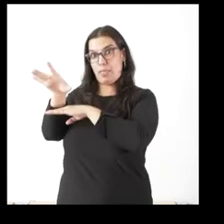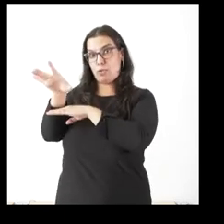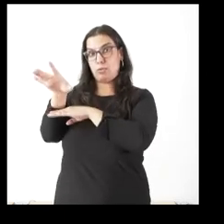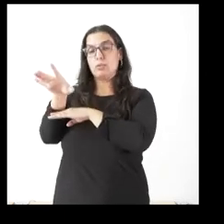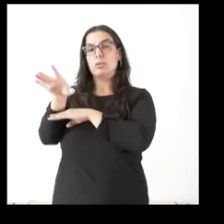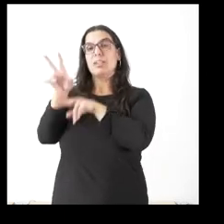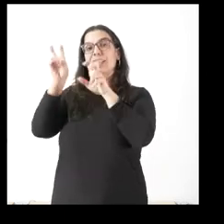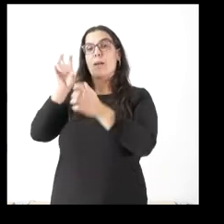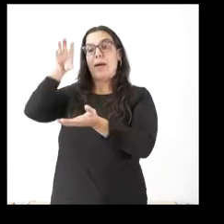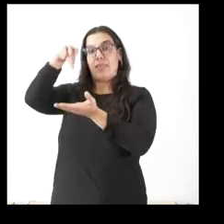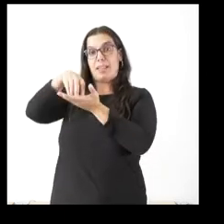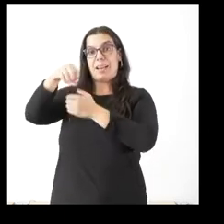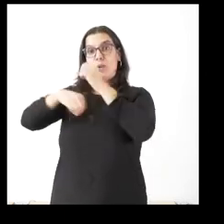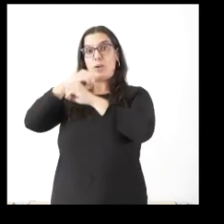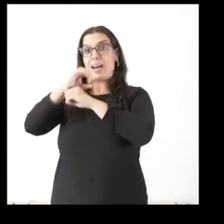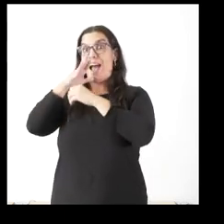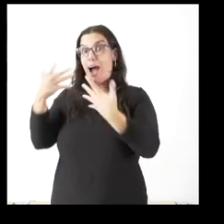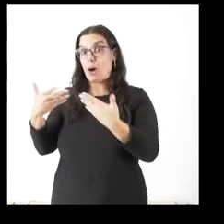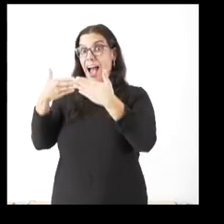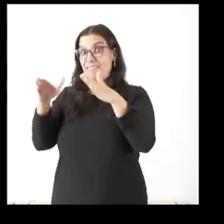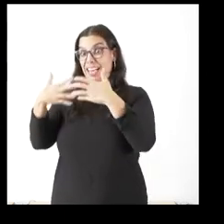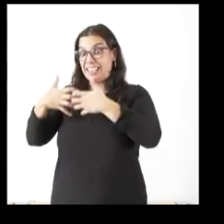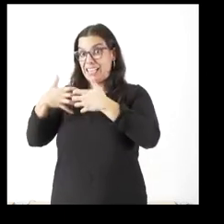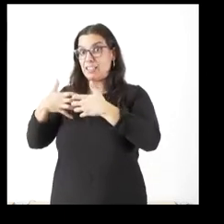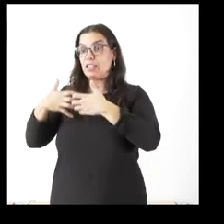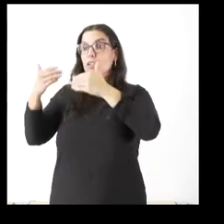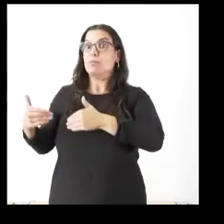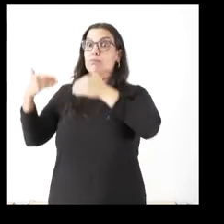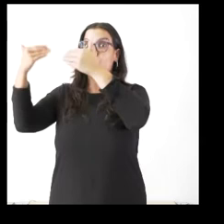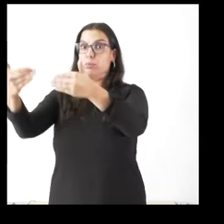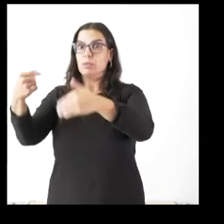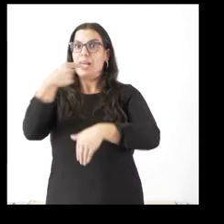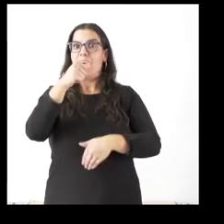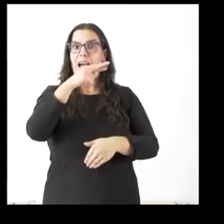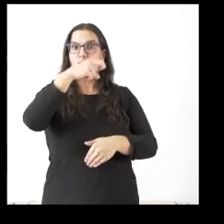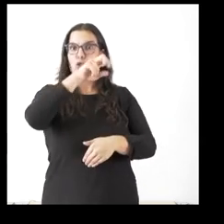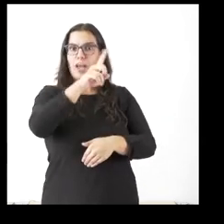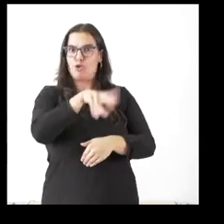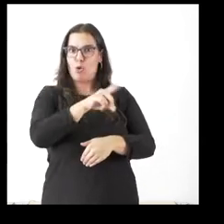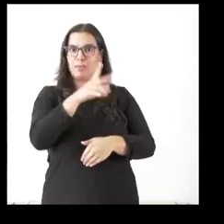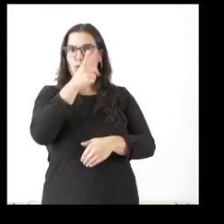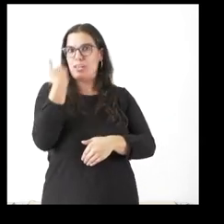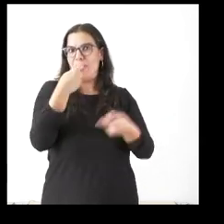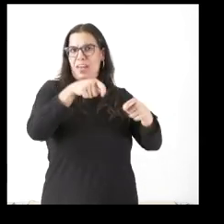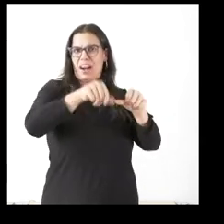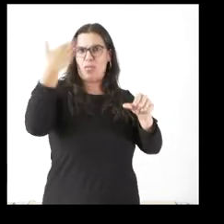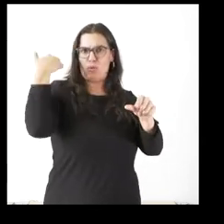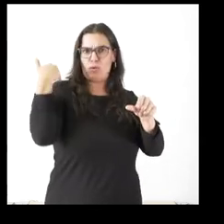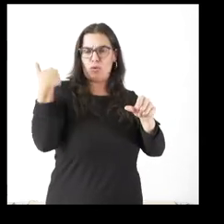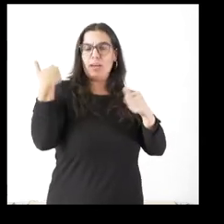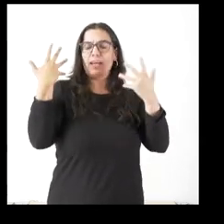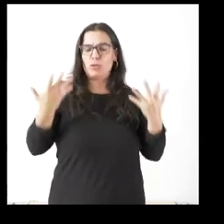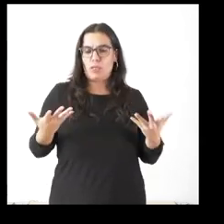útil de las que están operativas, pero eso deja fuera a Garoña, Garoña no está operativa. No sé si con este nuevo paso que